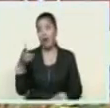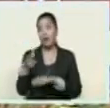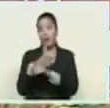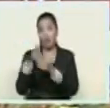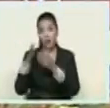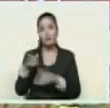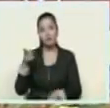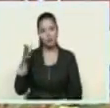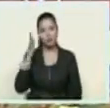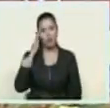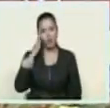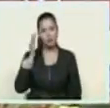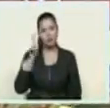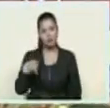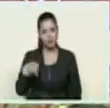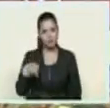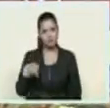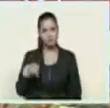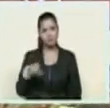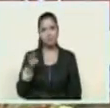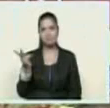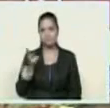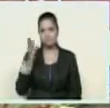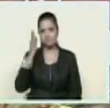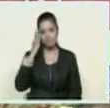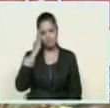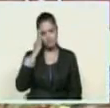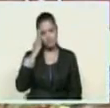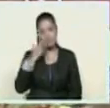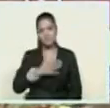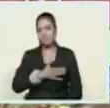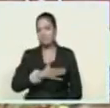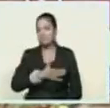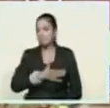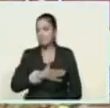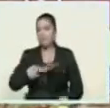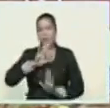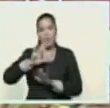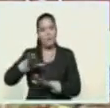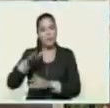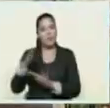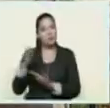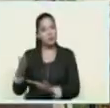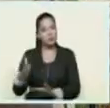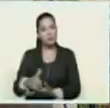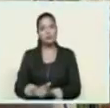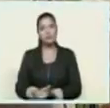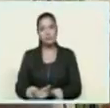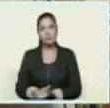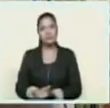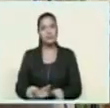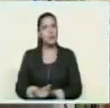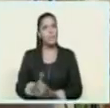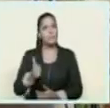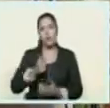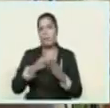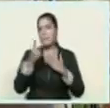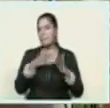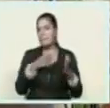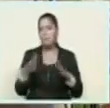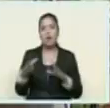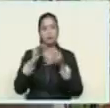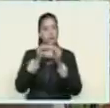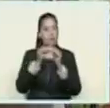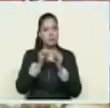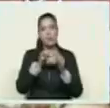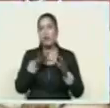gobernador muy suave qué cuentas con un don de apoyo para todos los planes de